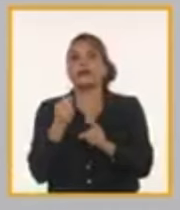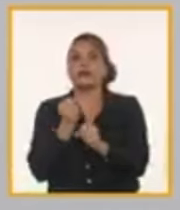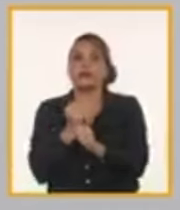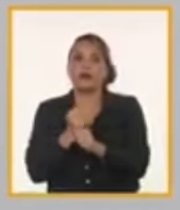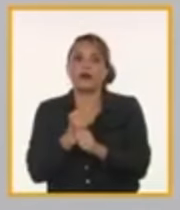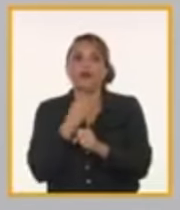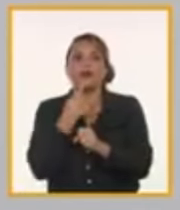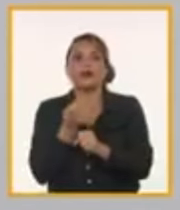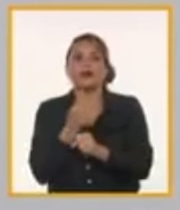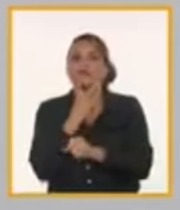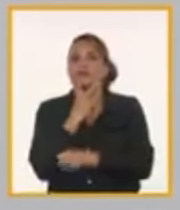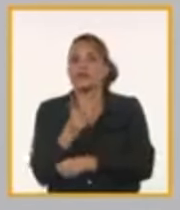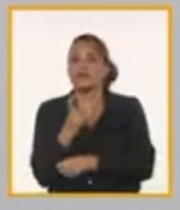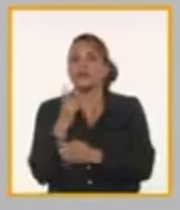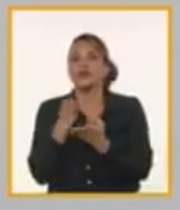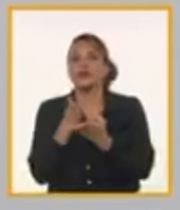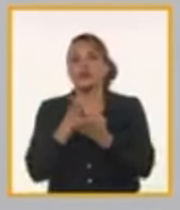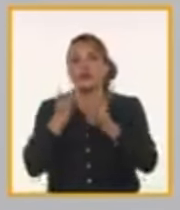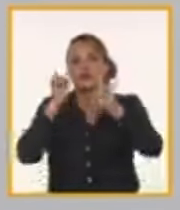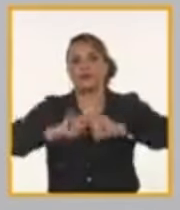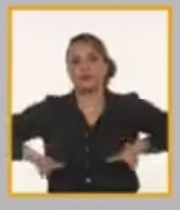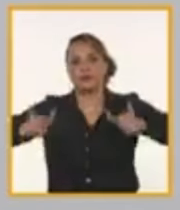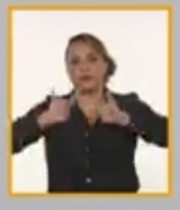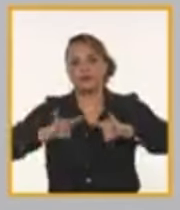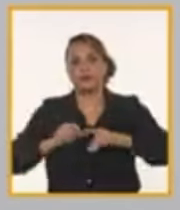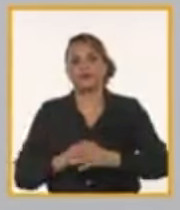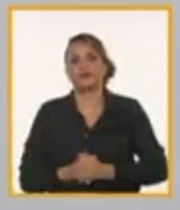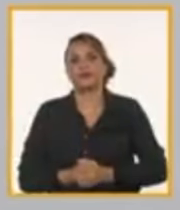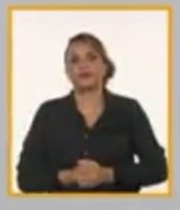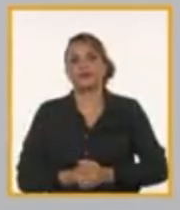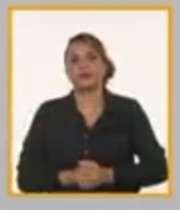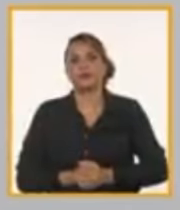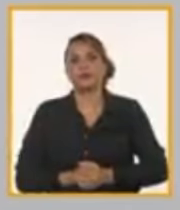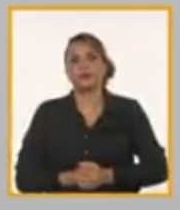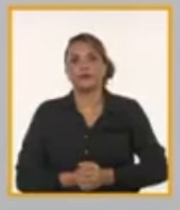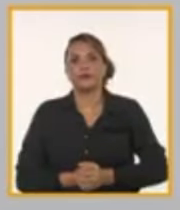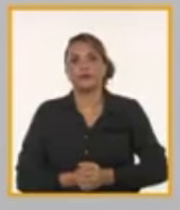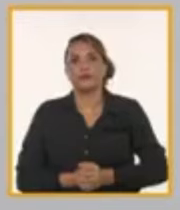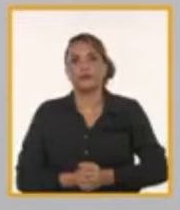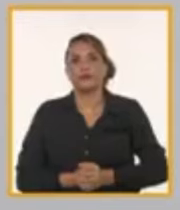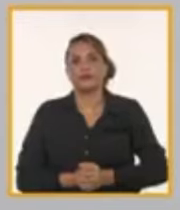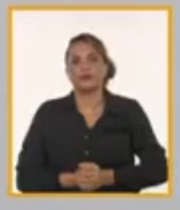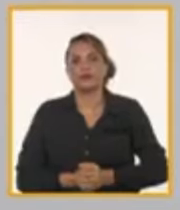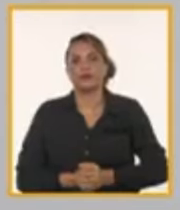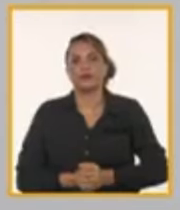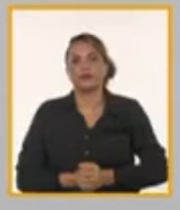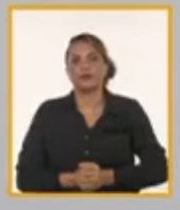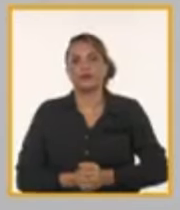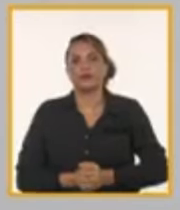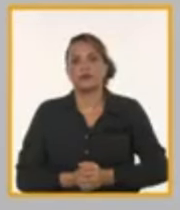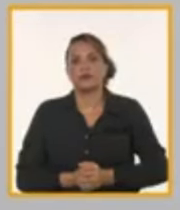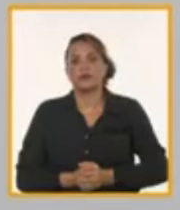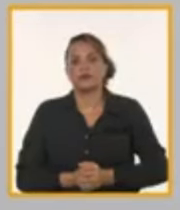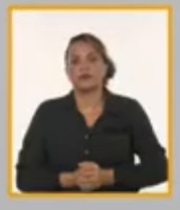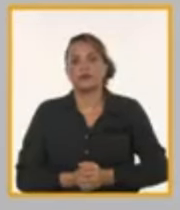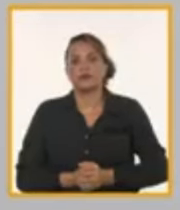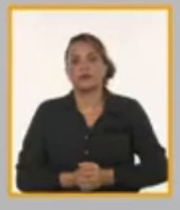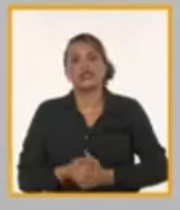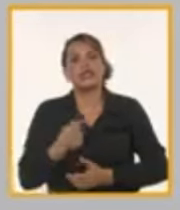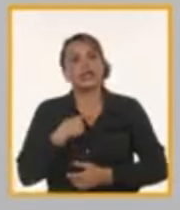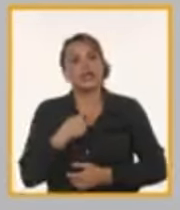de la educación superior en el país por lo tanto realmente hemos tratado de honrar ese esfuerzo y